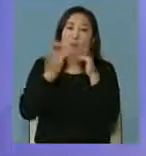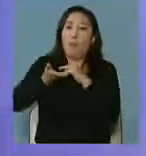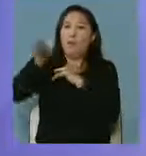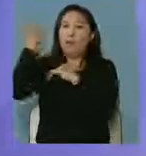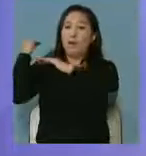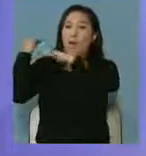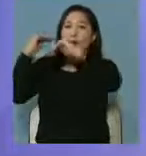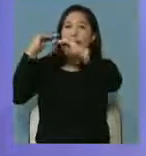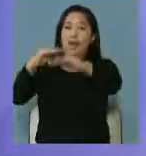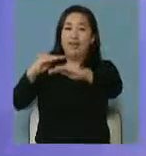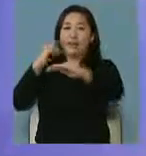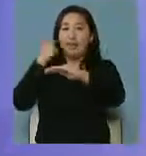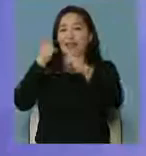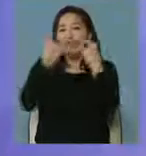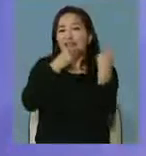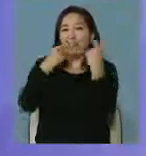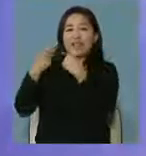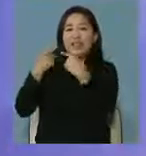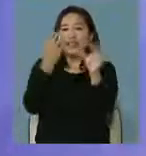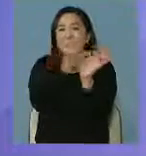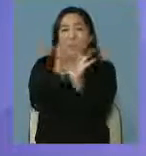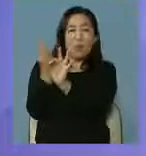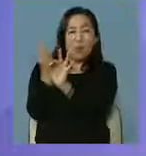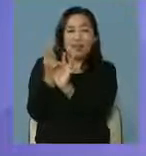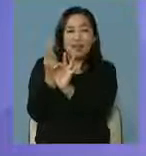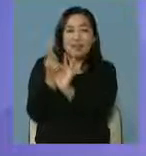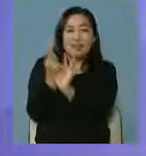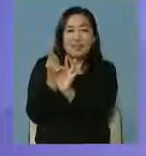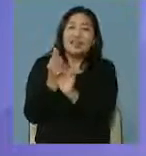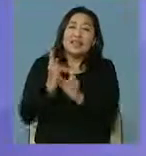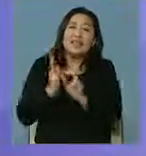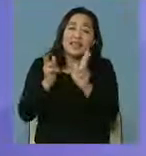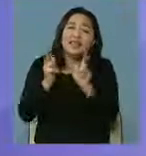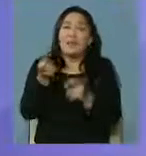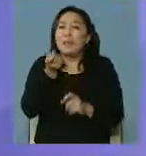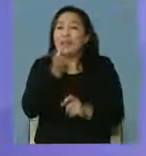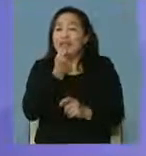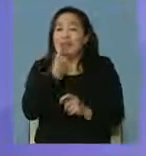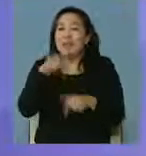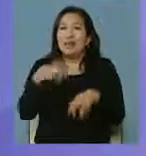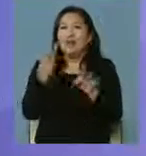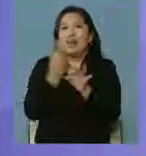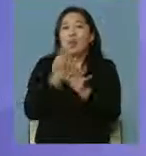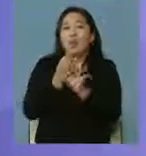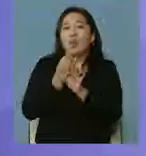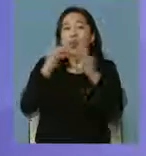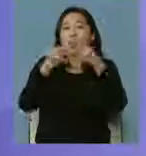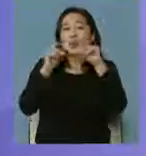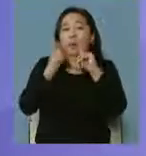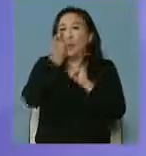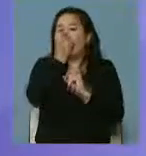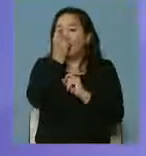venían desarrollando en diferentes establecimientos. El caso ahora es del bachillerato provincial